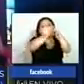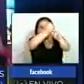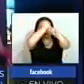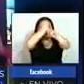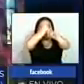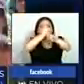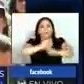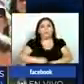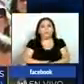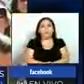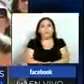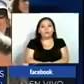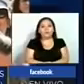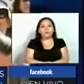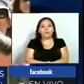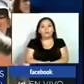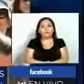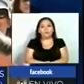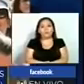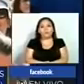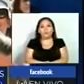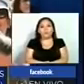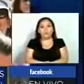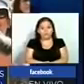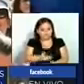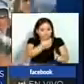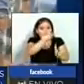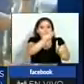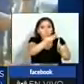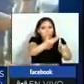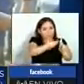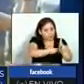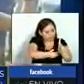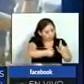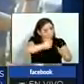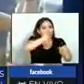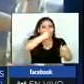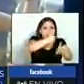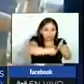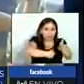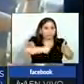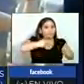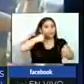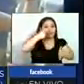verdadero guerrero